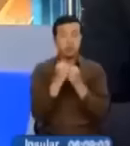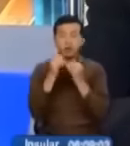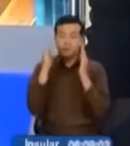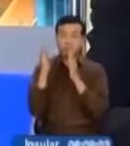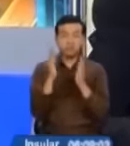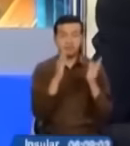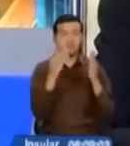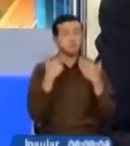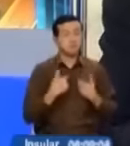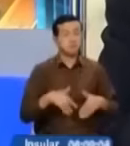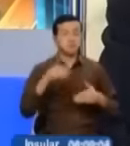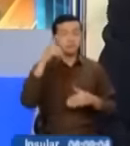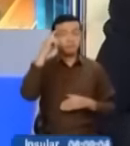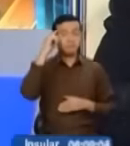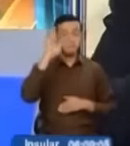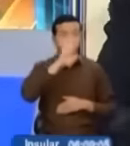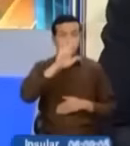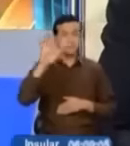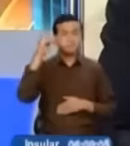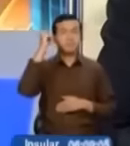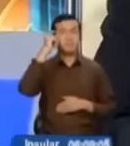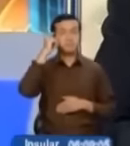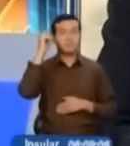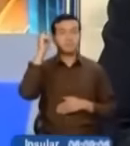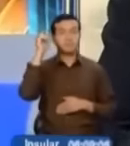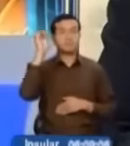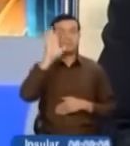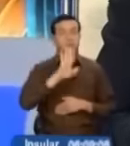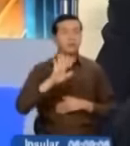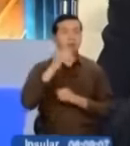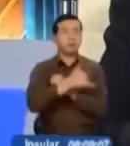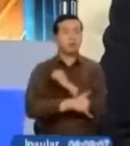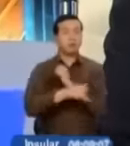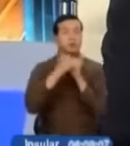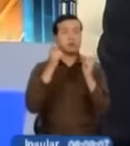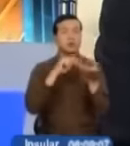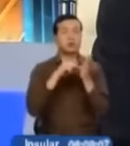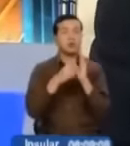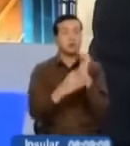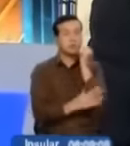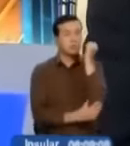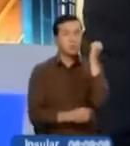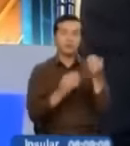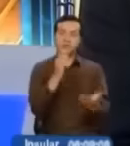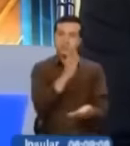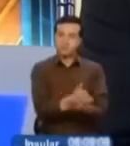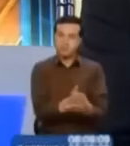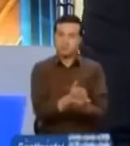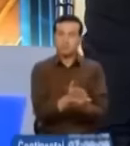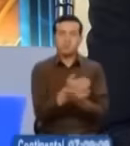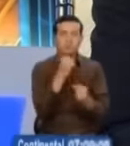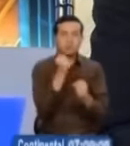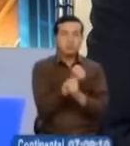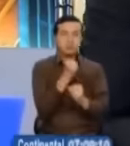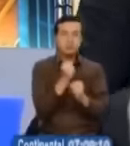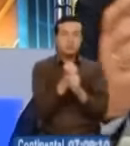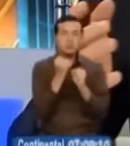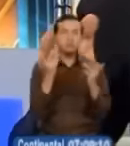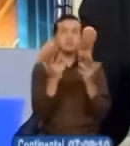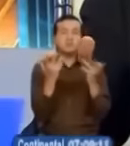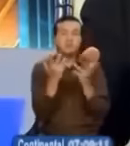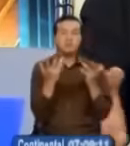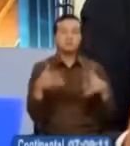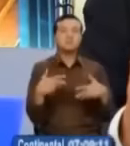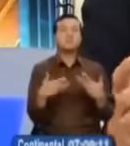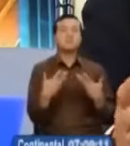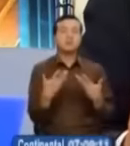objetivos de cualquier Estado que se preside ser nación debe ser la erradicación de la pobreza, trabajar en la construcción